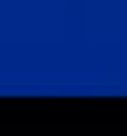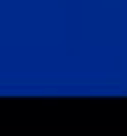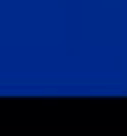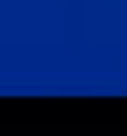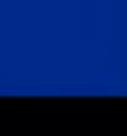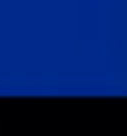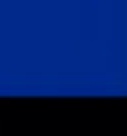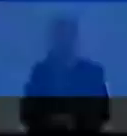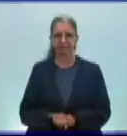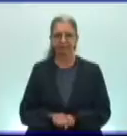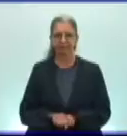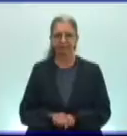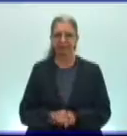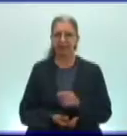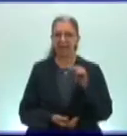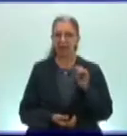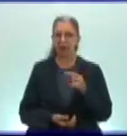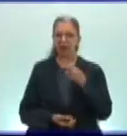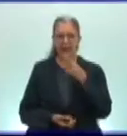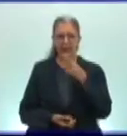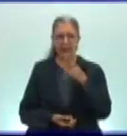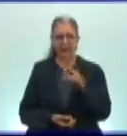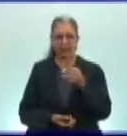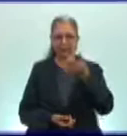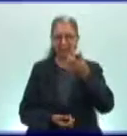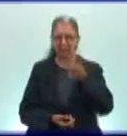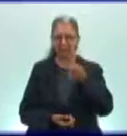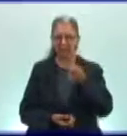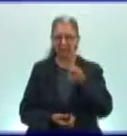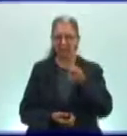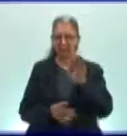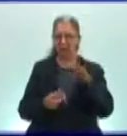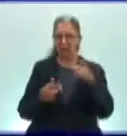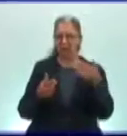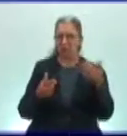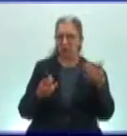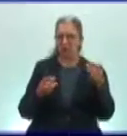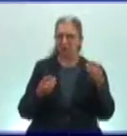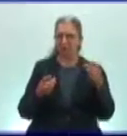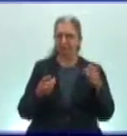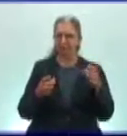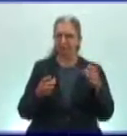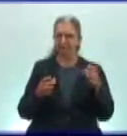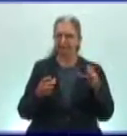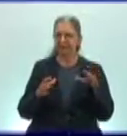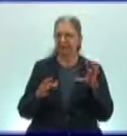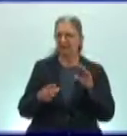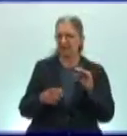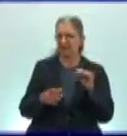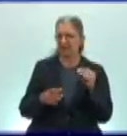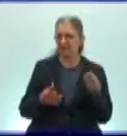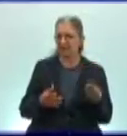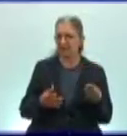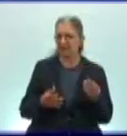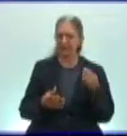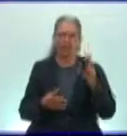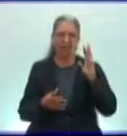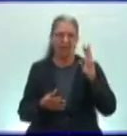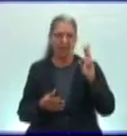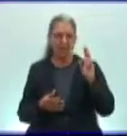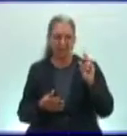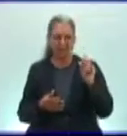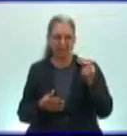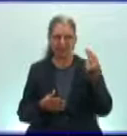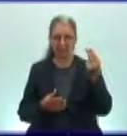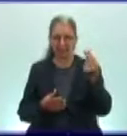Entonces, pasemos a analizar la respuesta del primer inciso con respecto a la distribución A. Como les dije, aquí les muestro